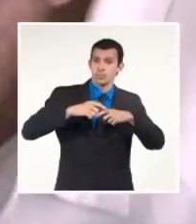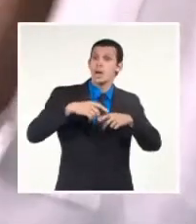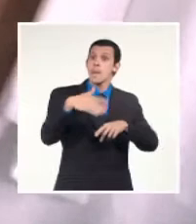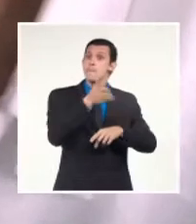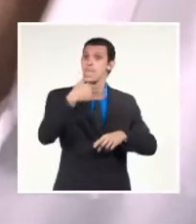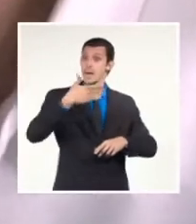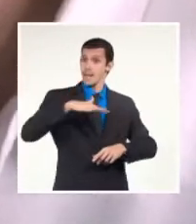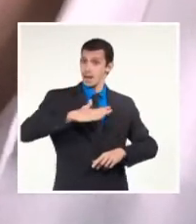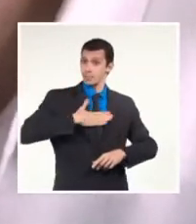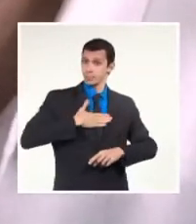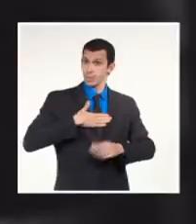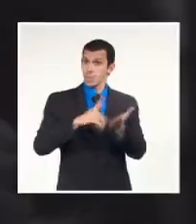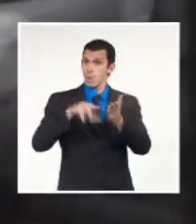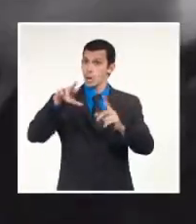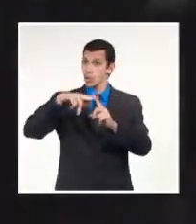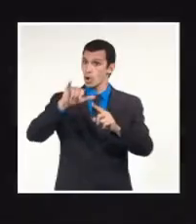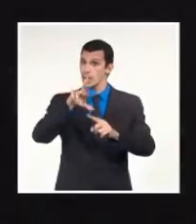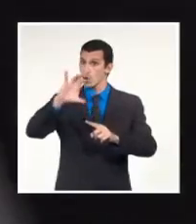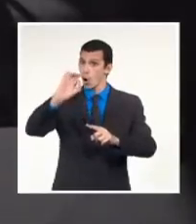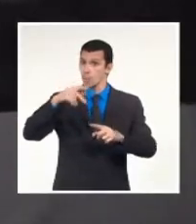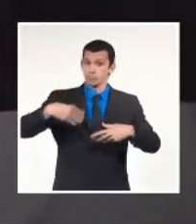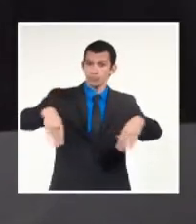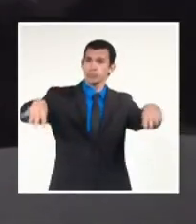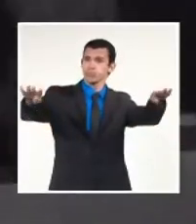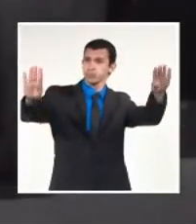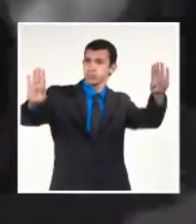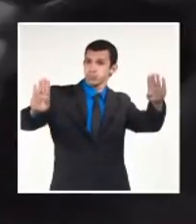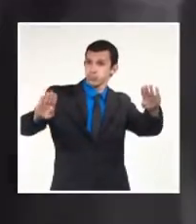y empieza el tiroteo.